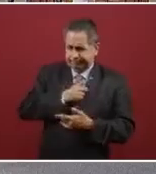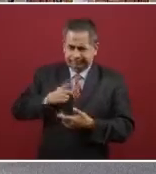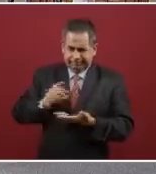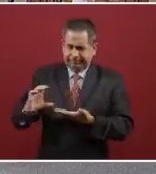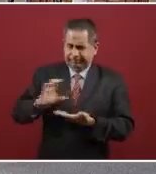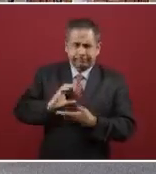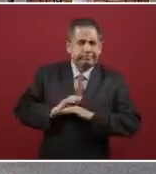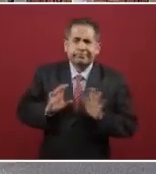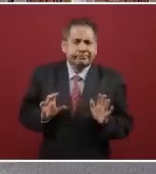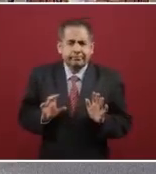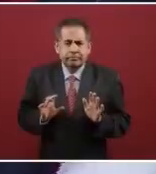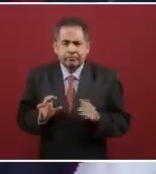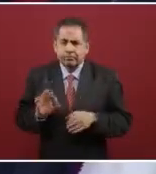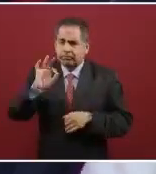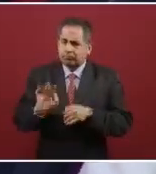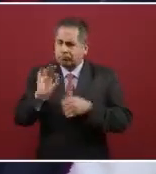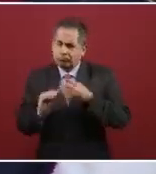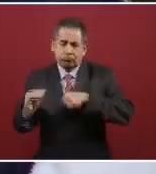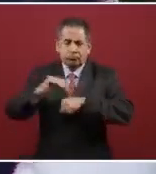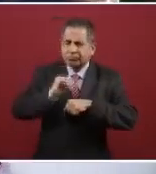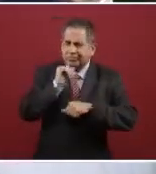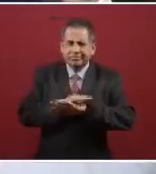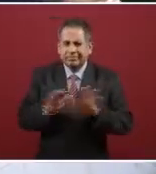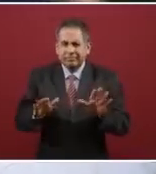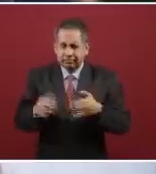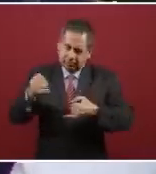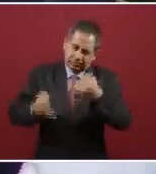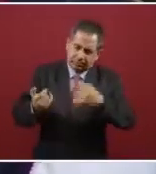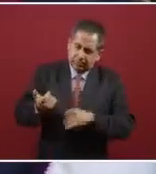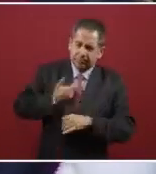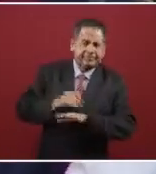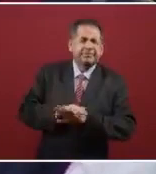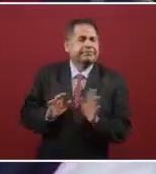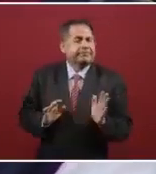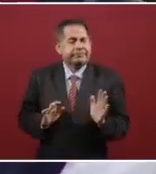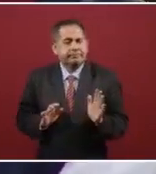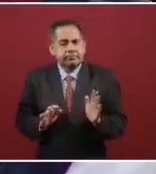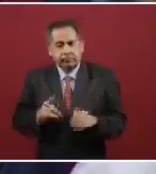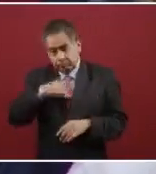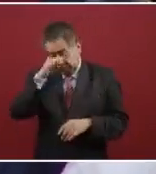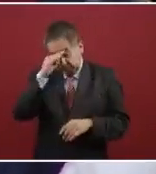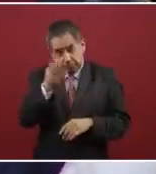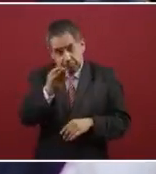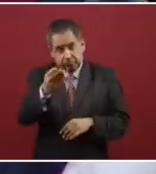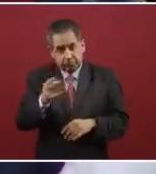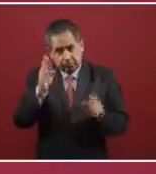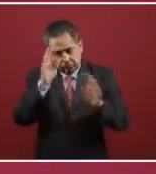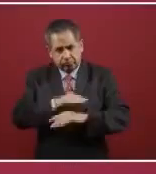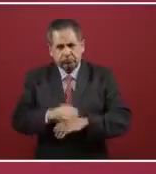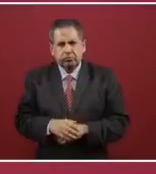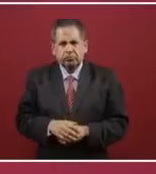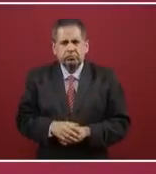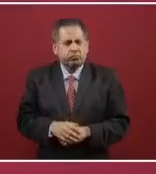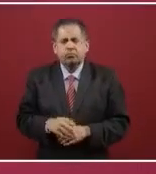adeuda y no los sobreprecios de los juicios. ¿Estaría usted dispuesto a entrar a esa negociación?